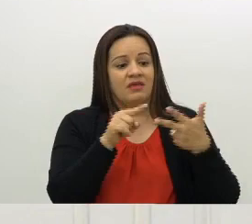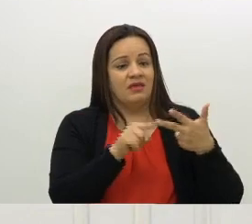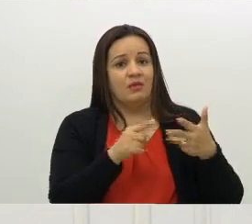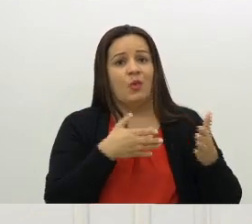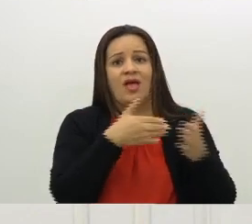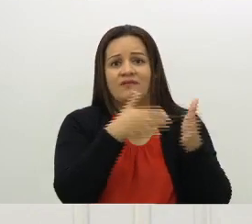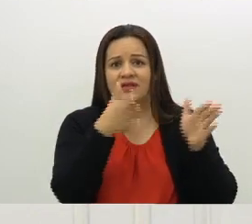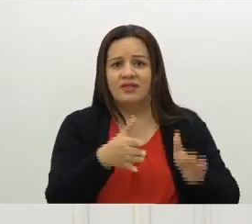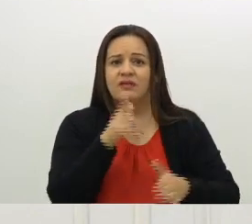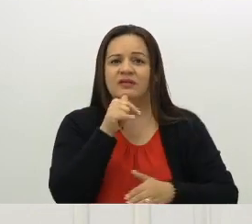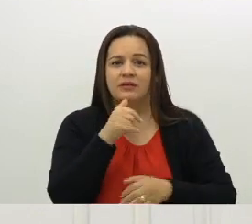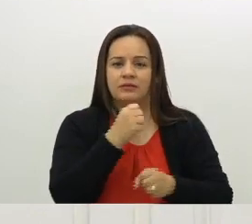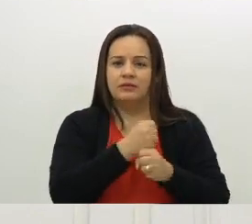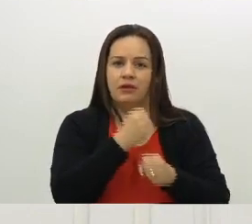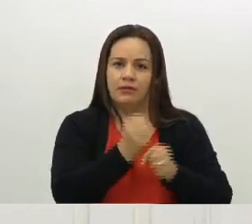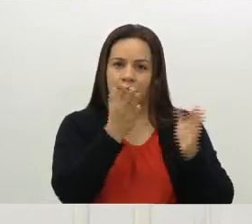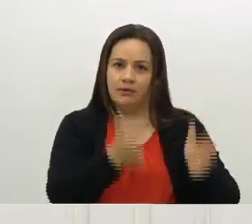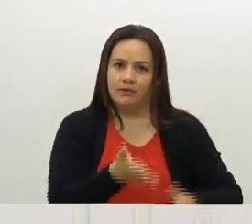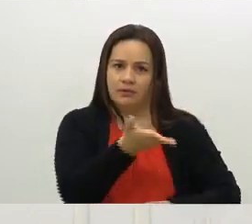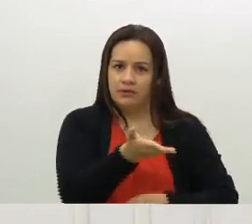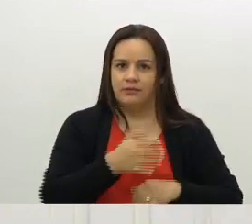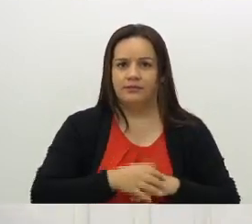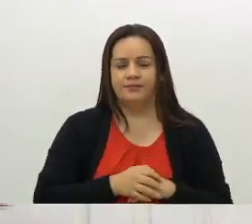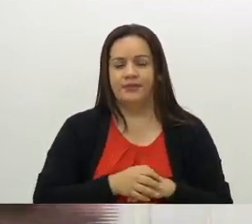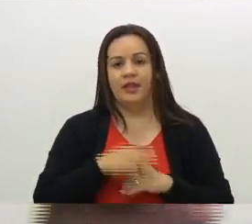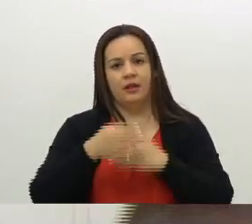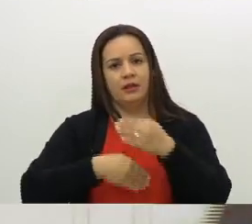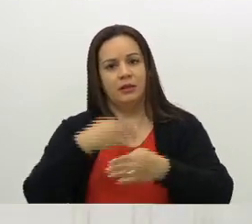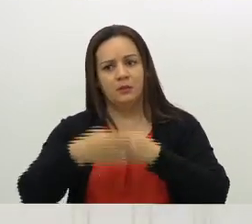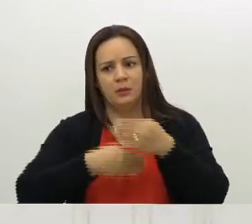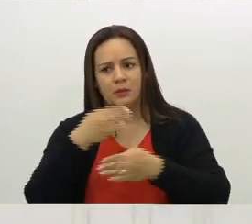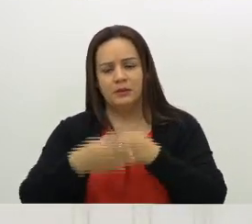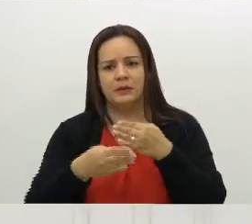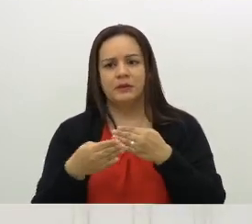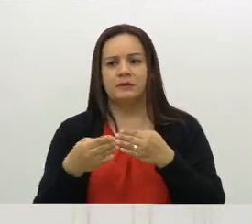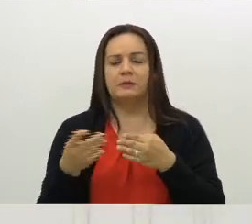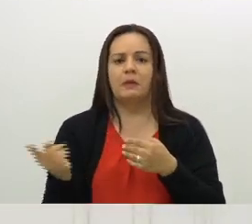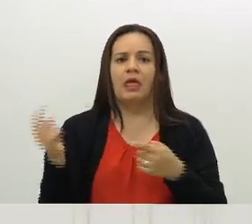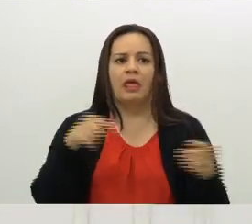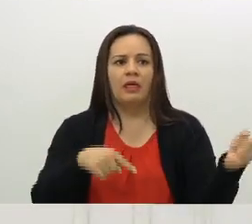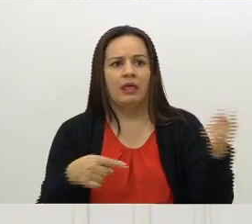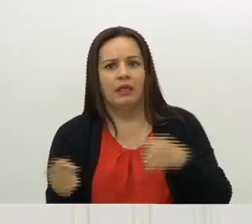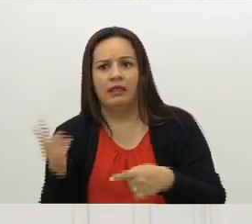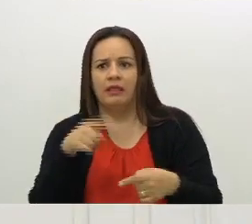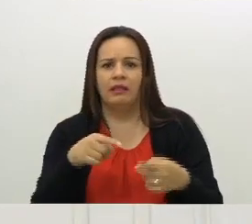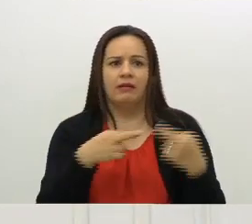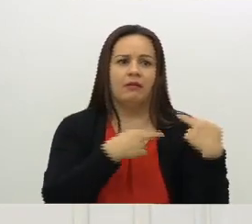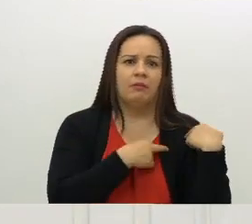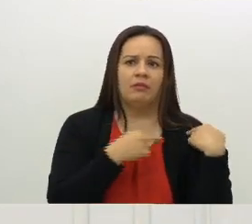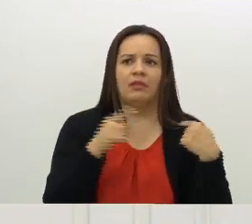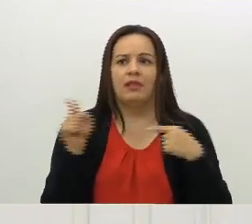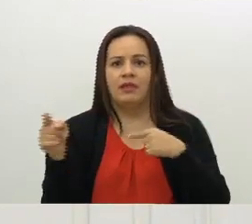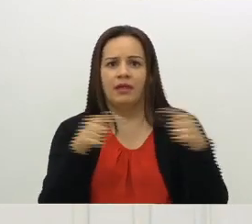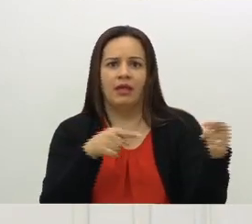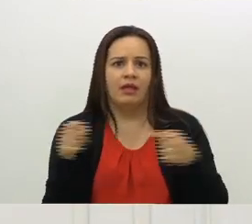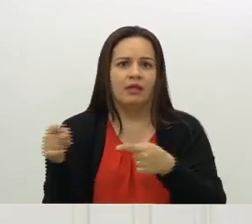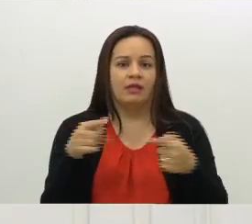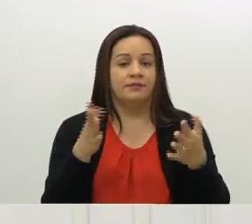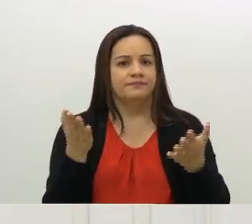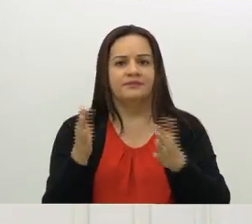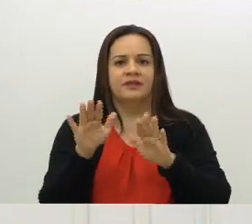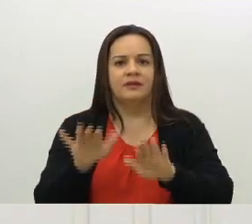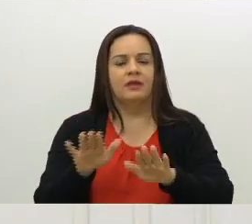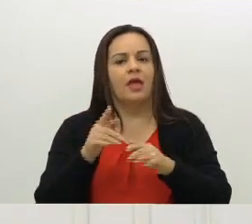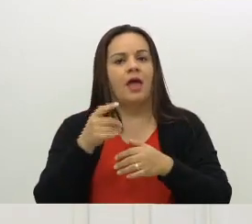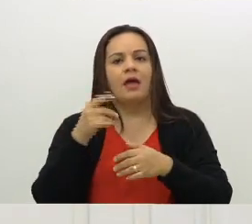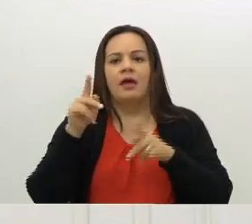Y nadie en el proceso de intervención, mire que se tiran las pelotitas y la responsabilidad para allá y para acá, hay gente que